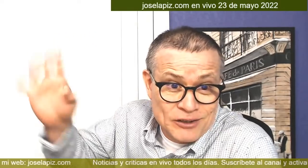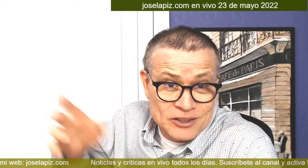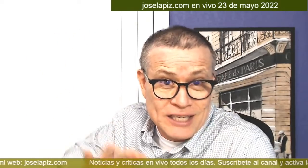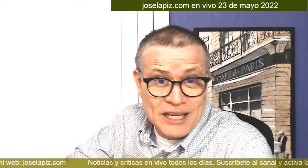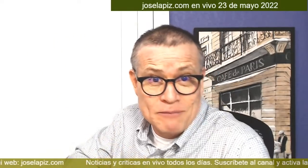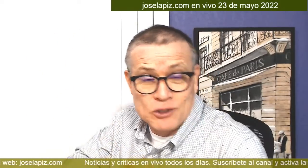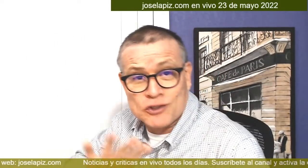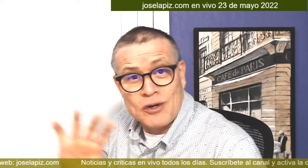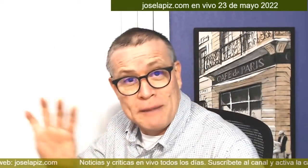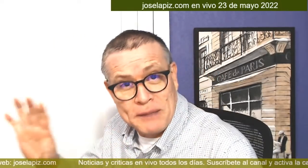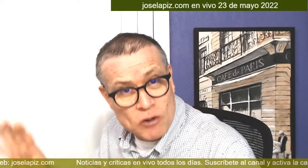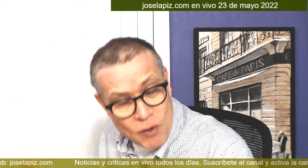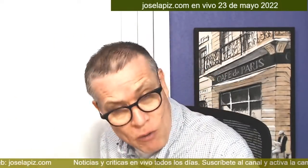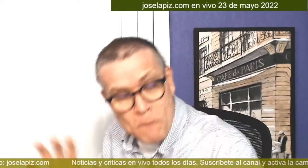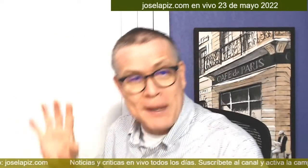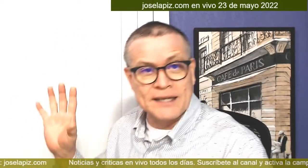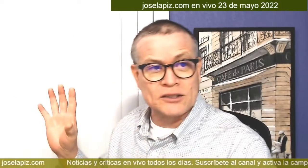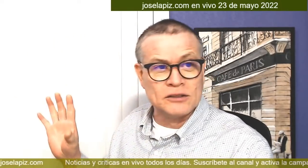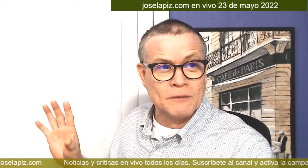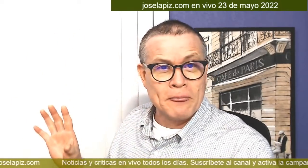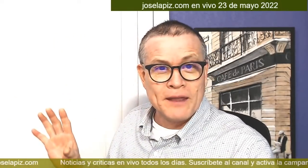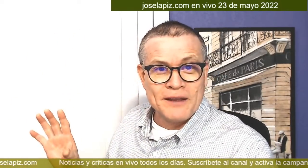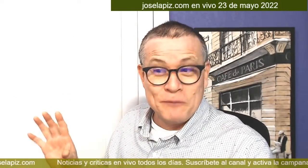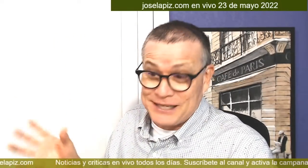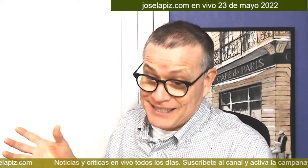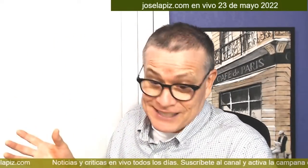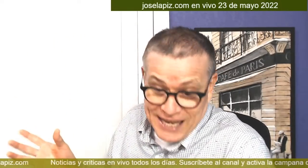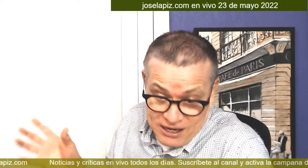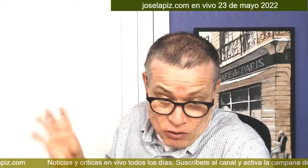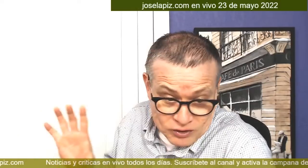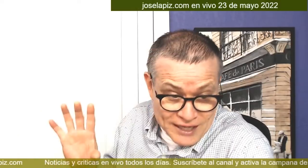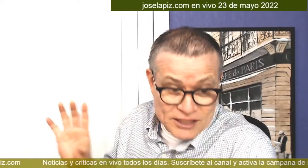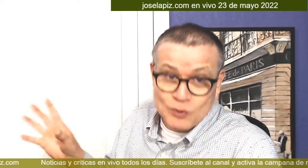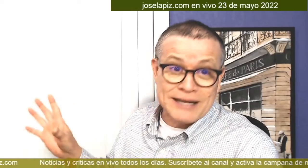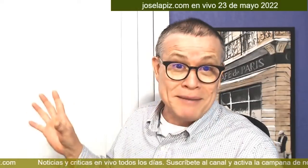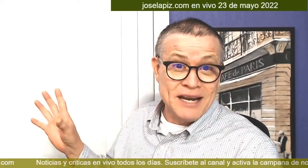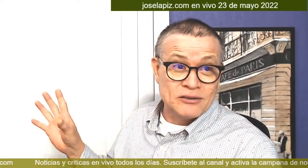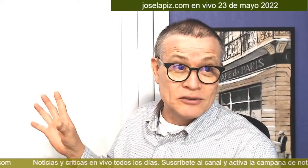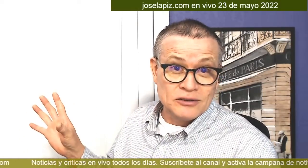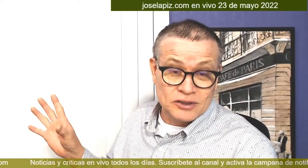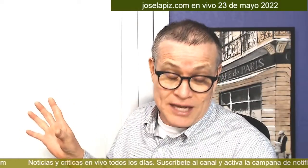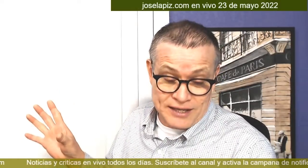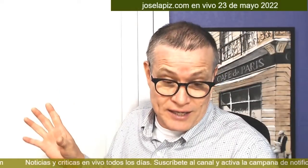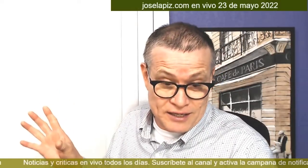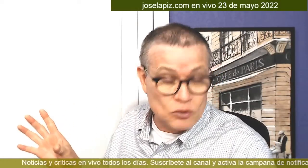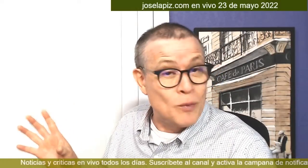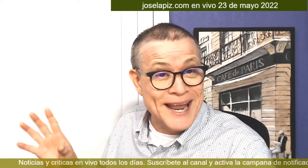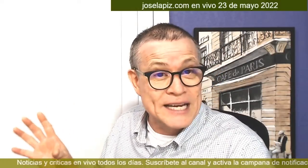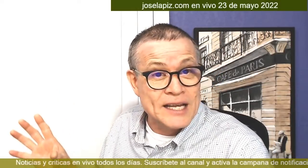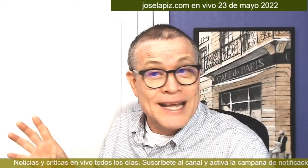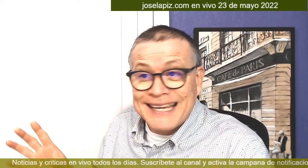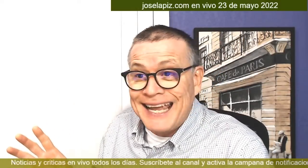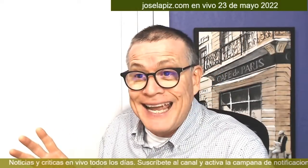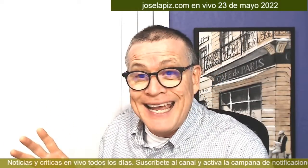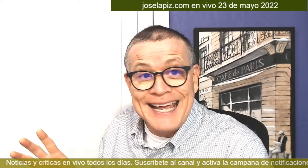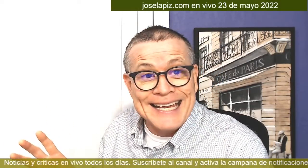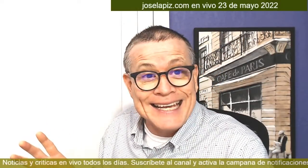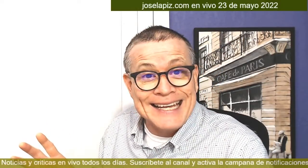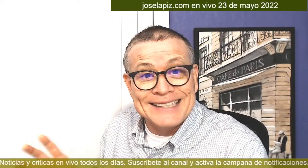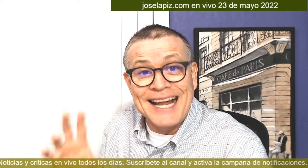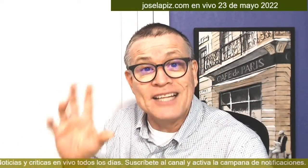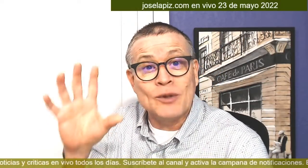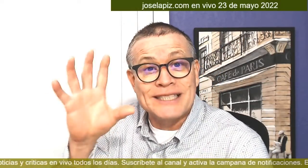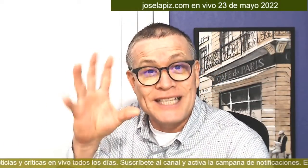yo no sé que moscú le picó a humberto pues que está en contra de su hermano no o sea de rubén qué